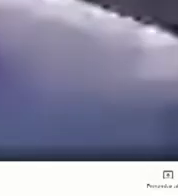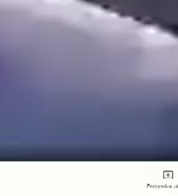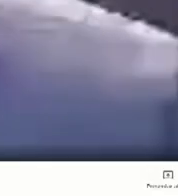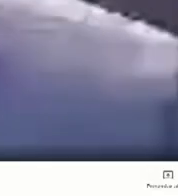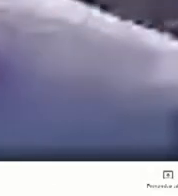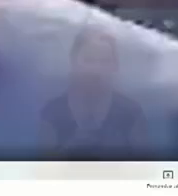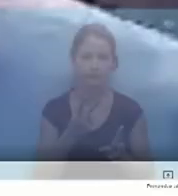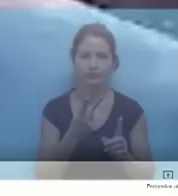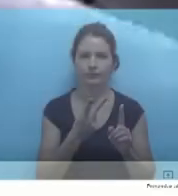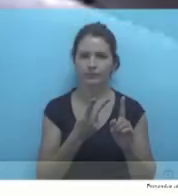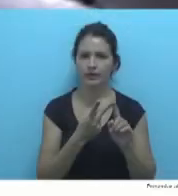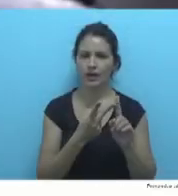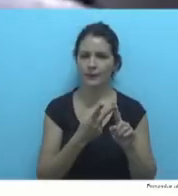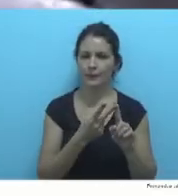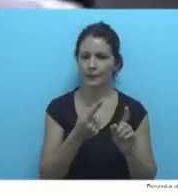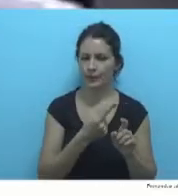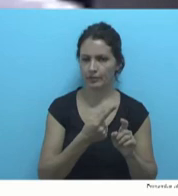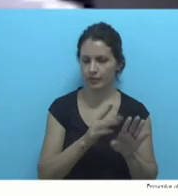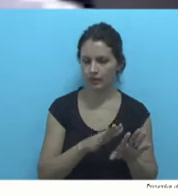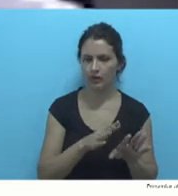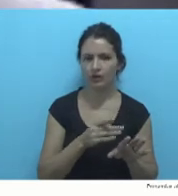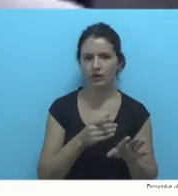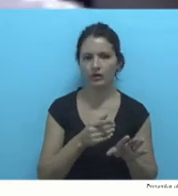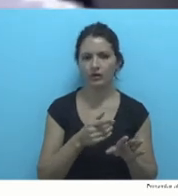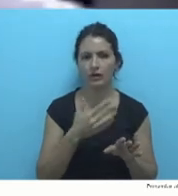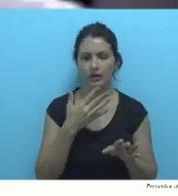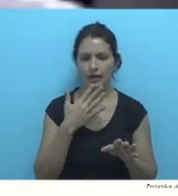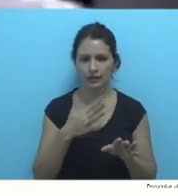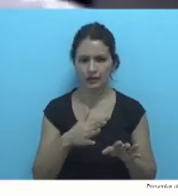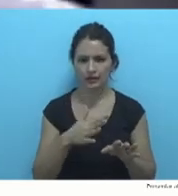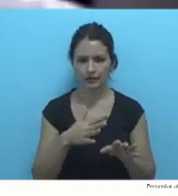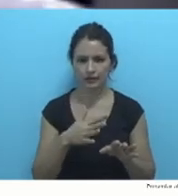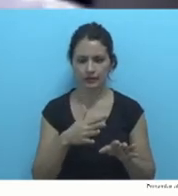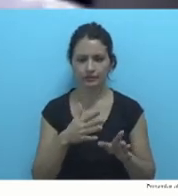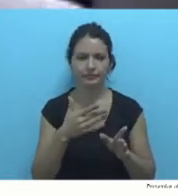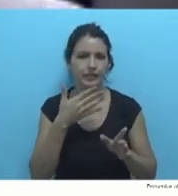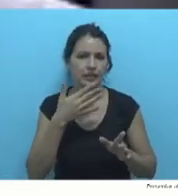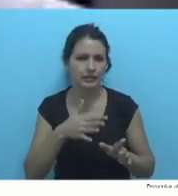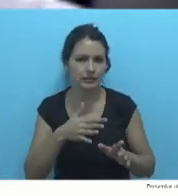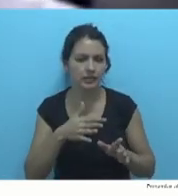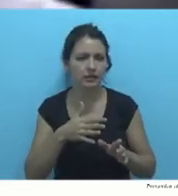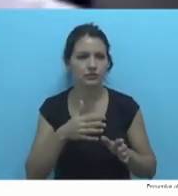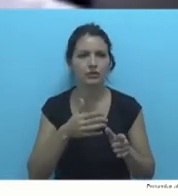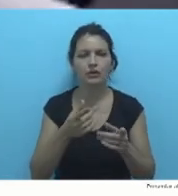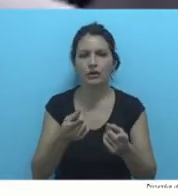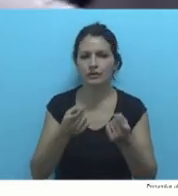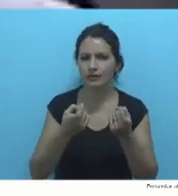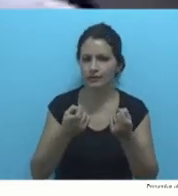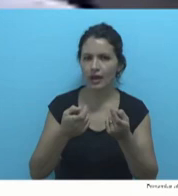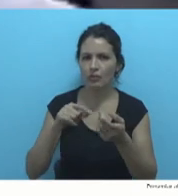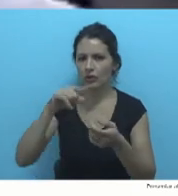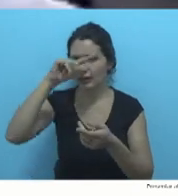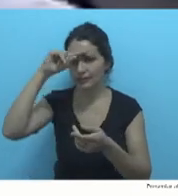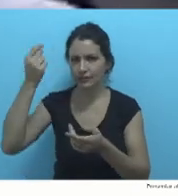entiendo la posibilidad de plantear qué podríamos hacer los santafesinos con la plata que nos debe la Nación.